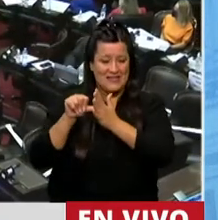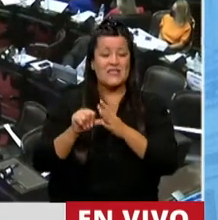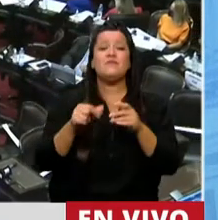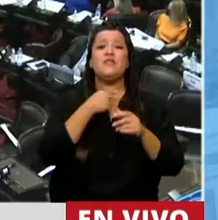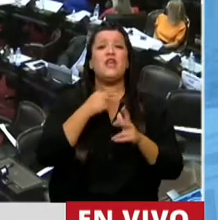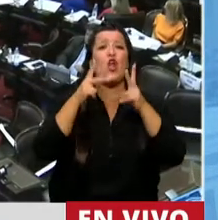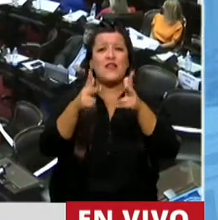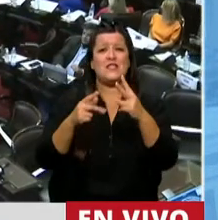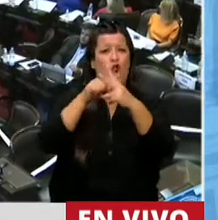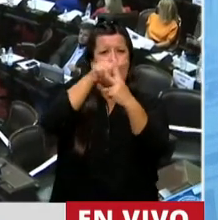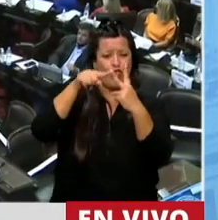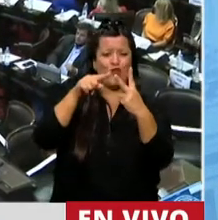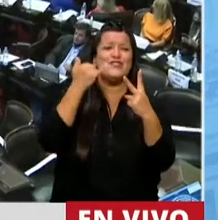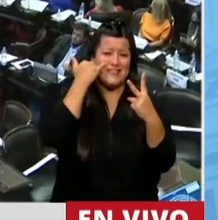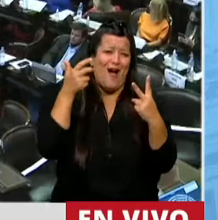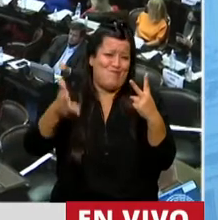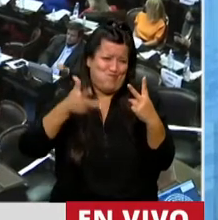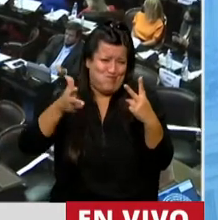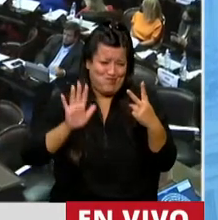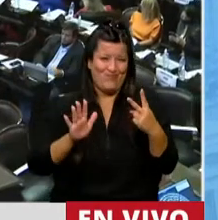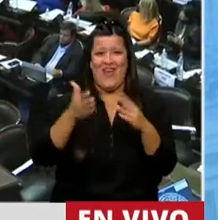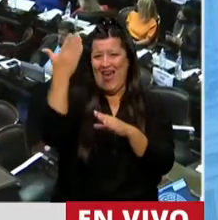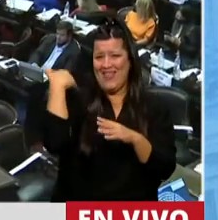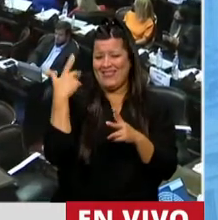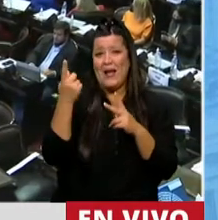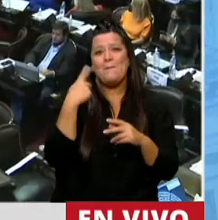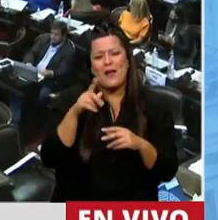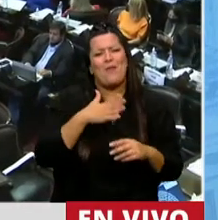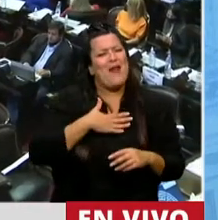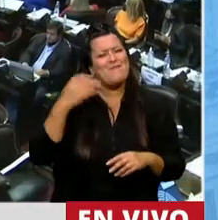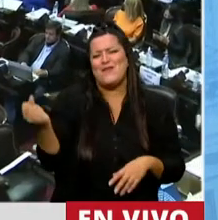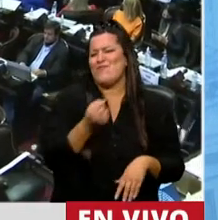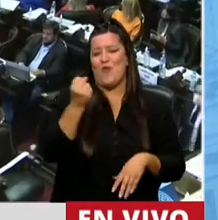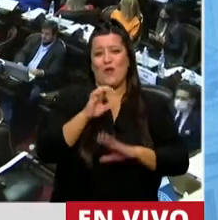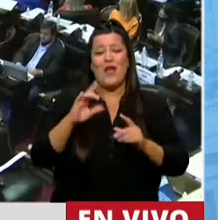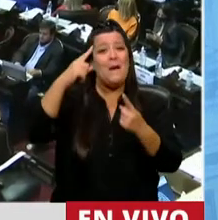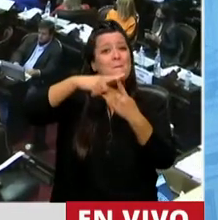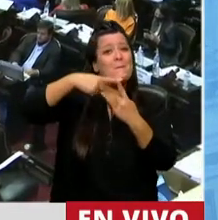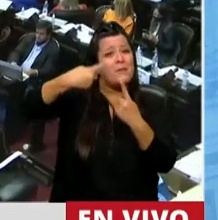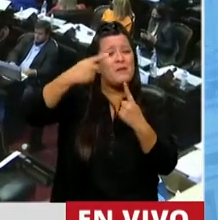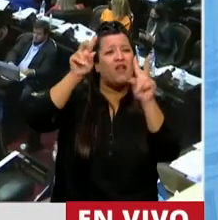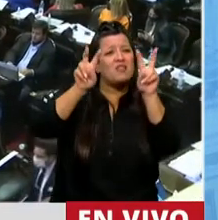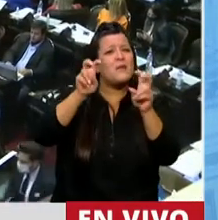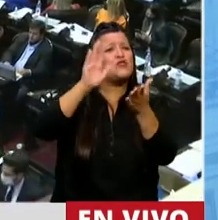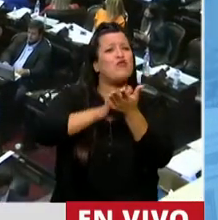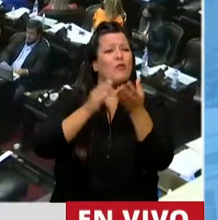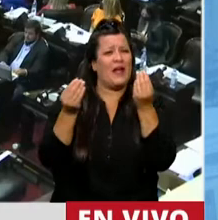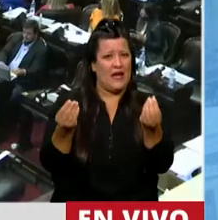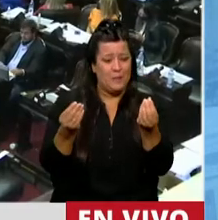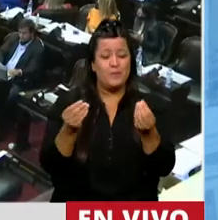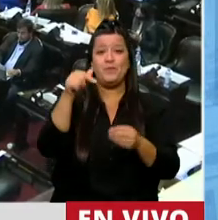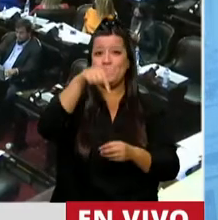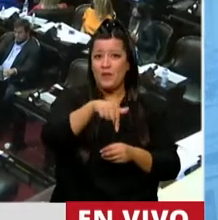cuestiones fundamentales que ya la dijeron los diputados propinantes, pero para mí son muy importantes. La primera cuestión es que